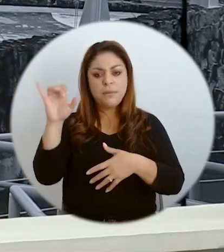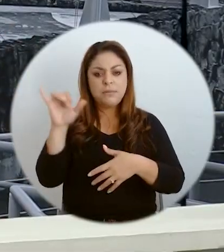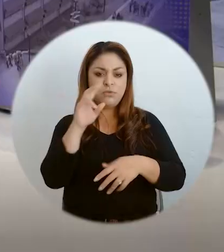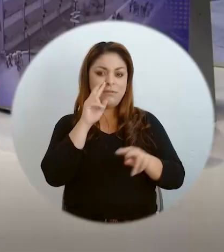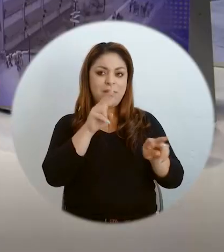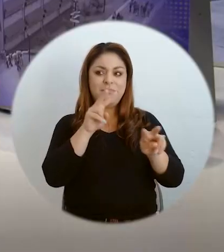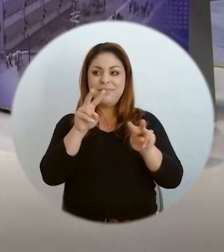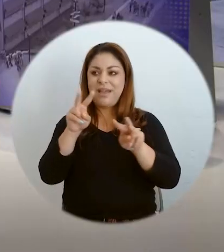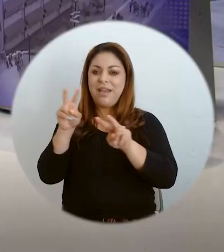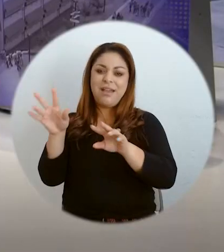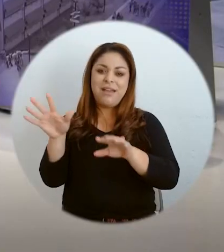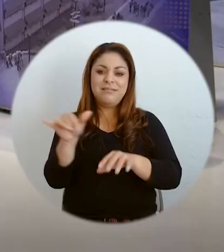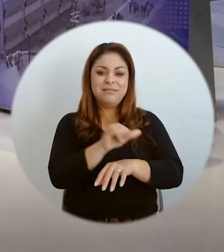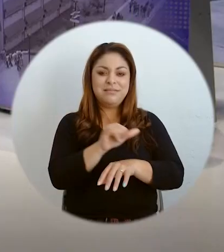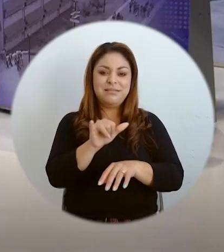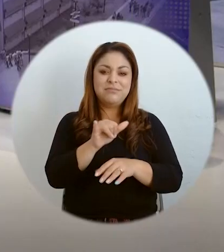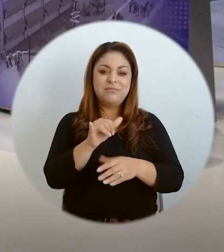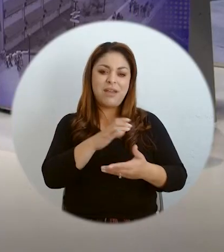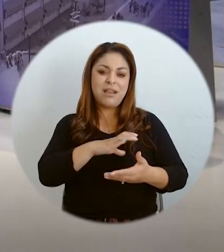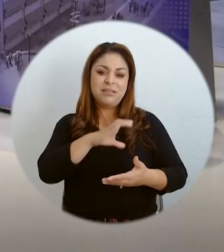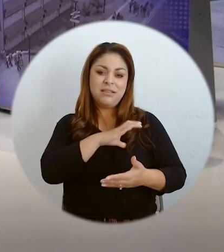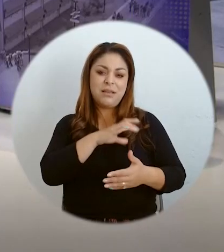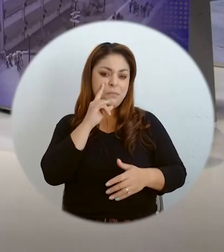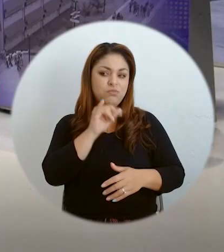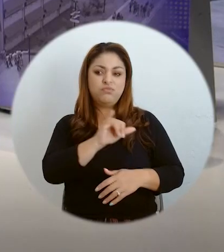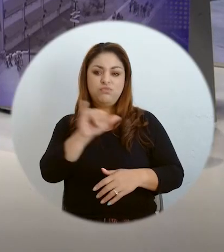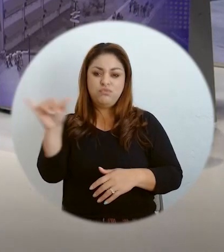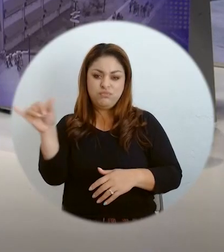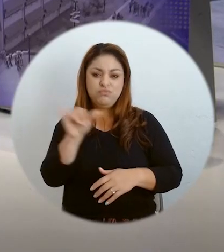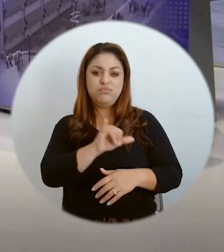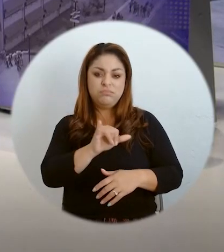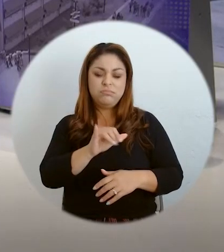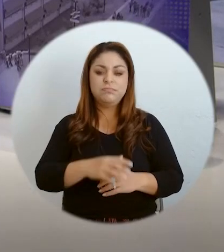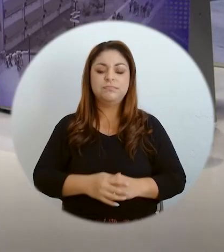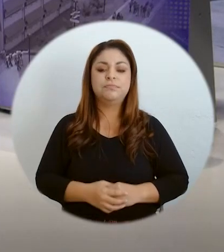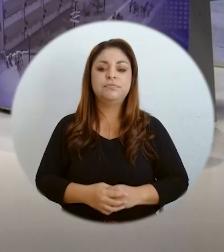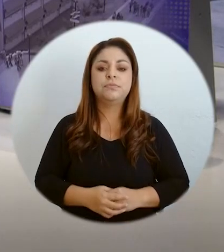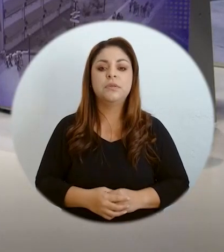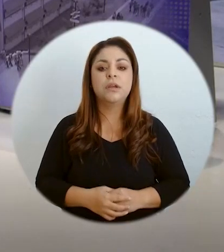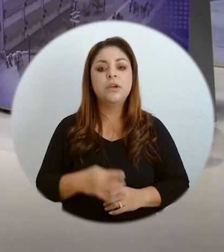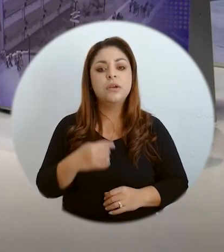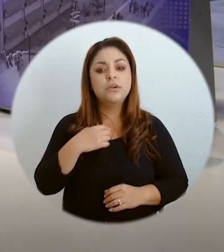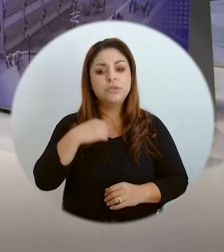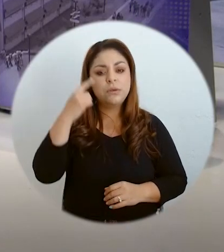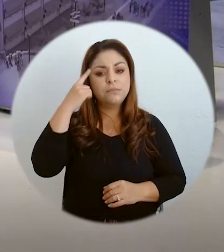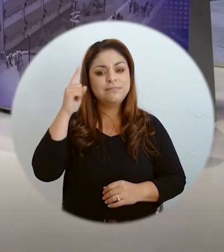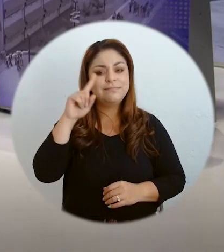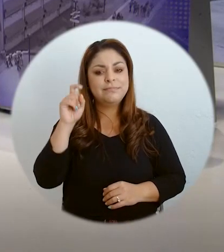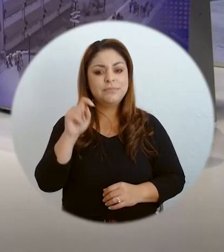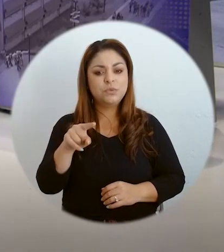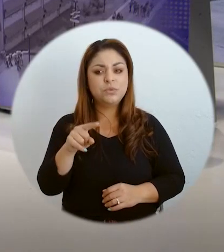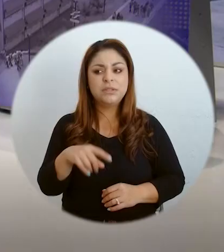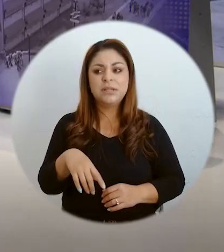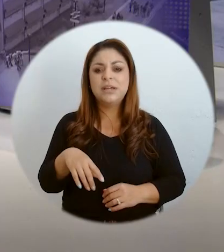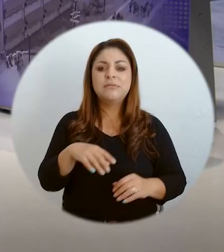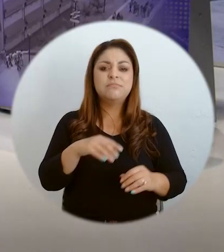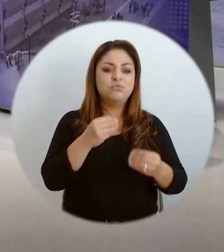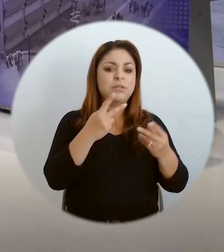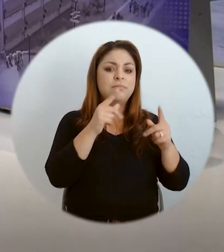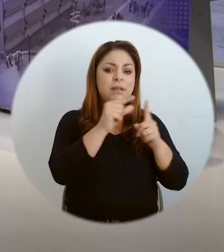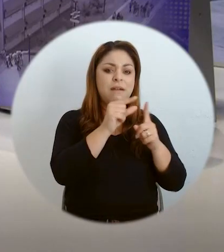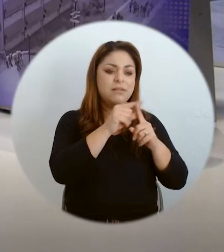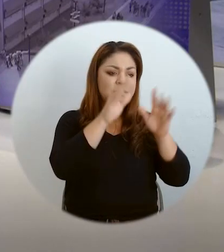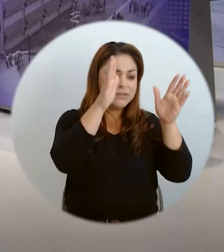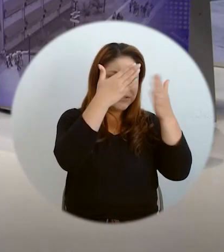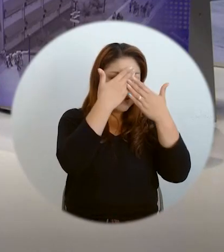La pregunta que yo me haría es, ¿qué de nuevo tienen, verdad? Porque suele decirse